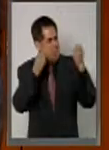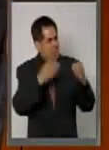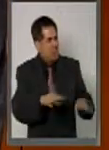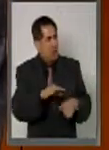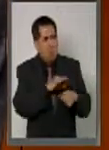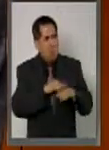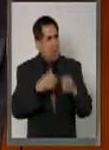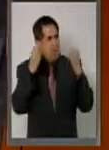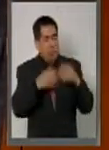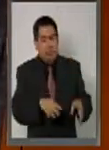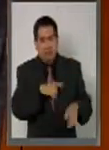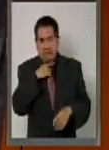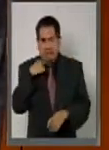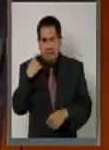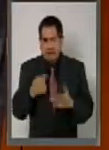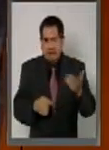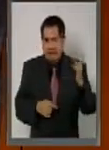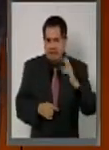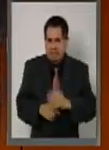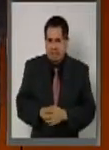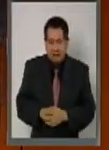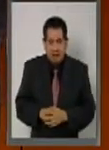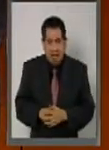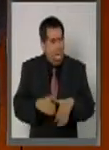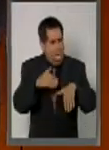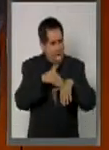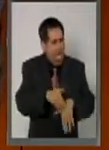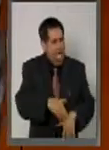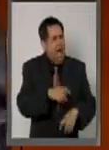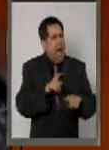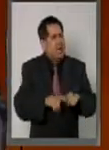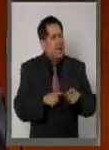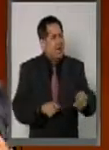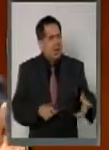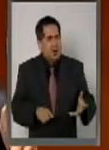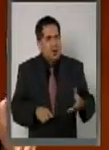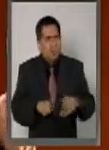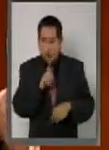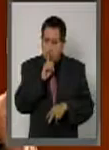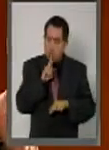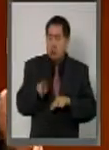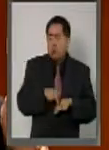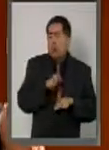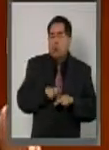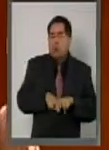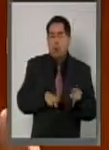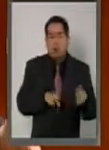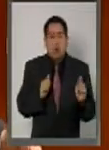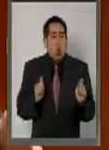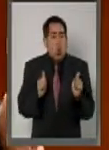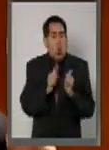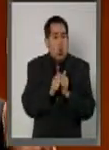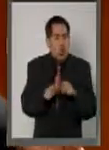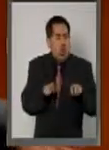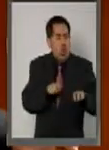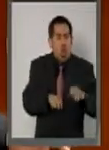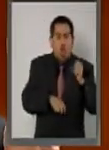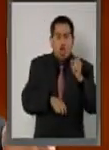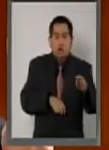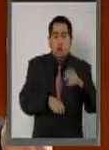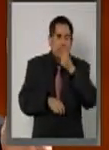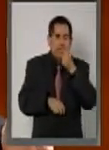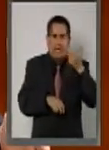votación. ¿Al servicio de quién? De sentadito, usted junto al